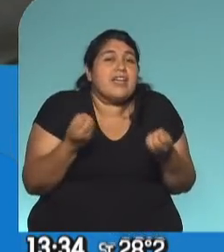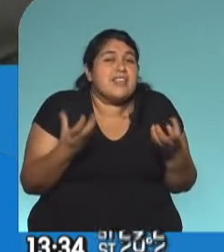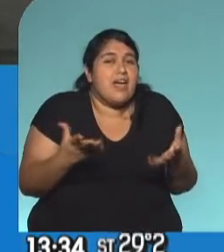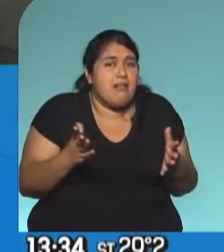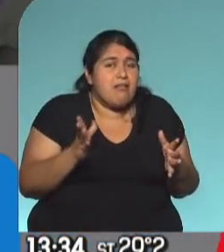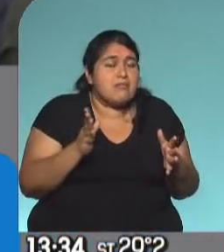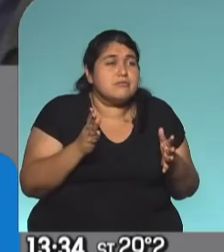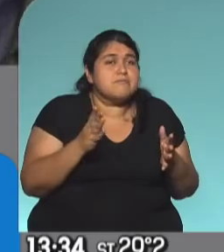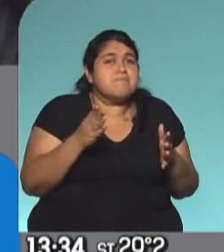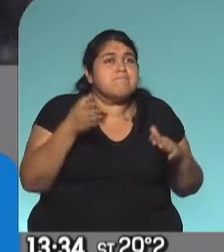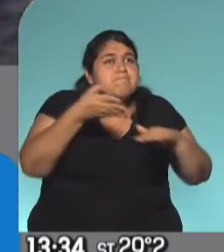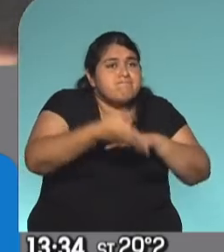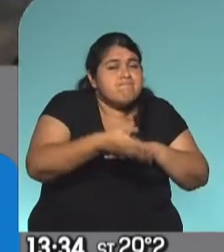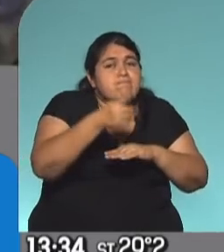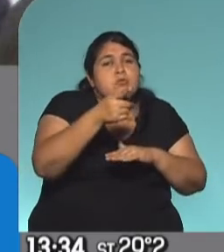logra